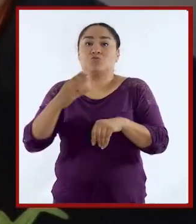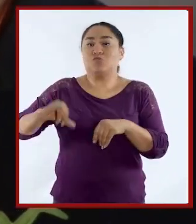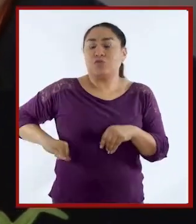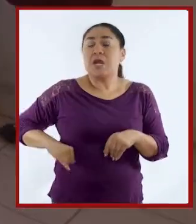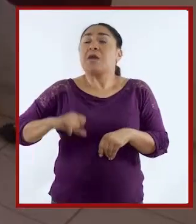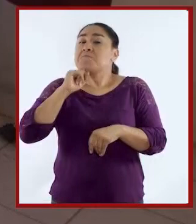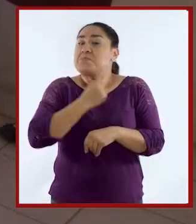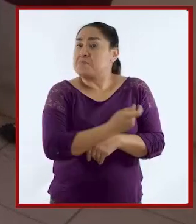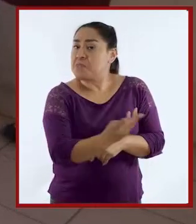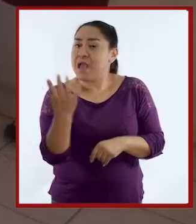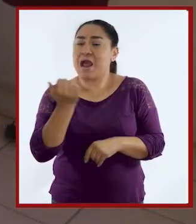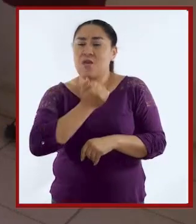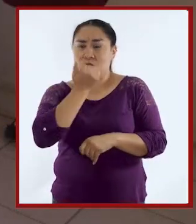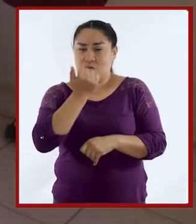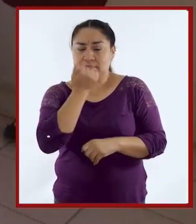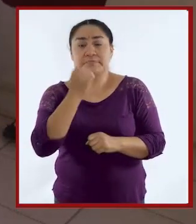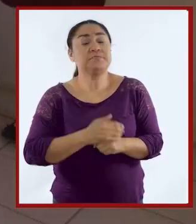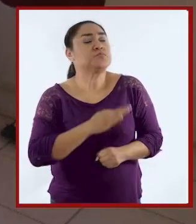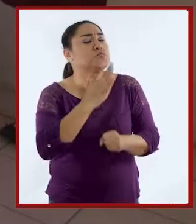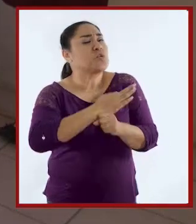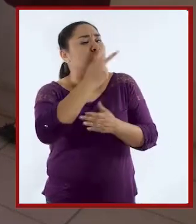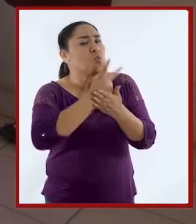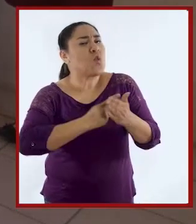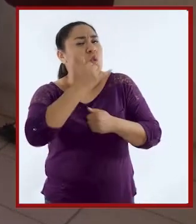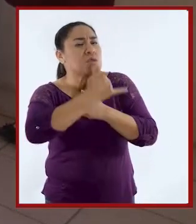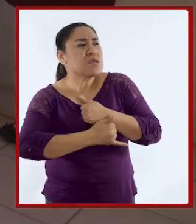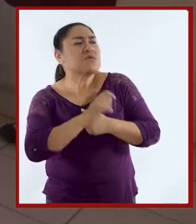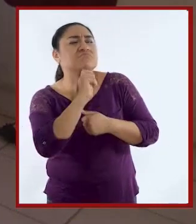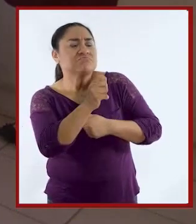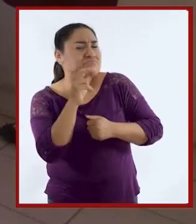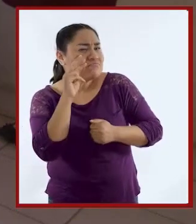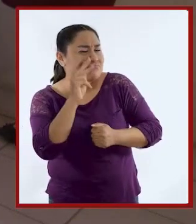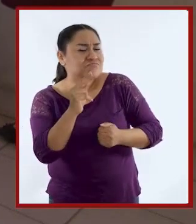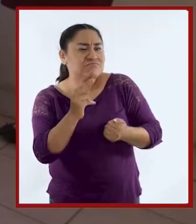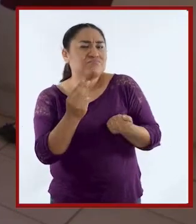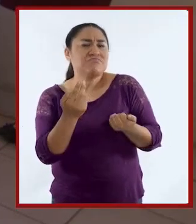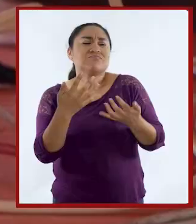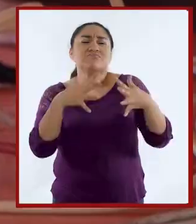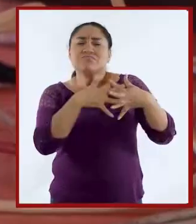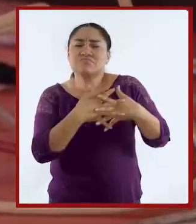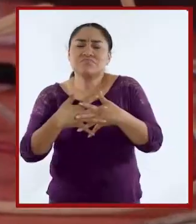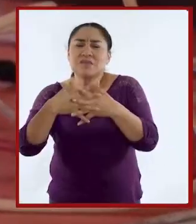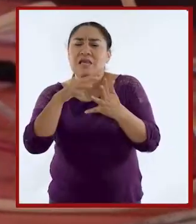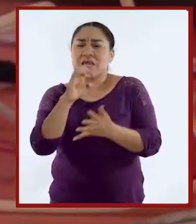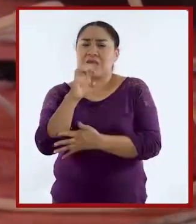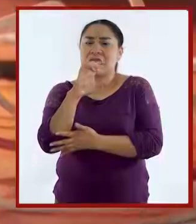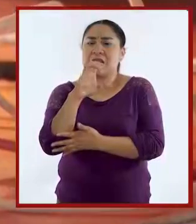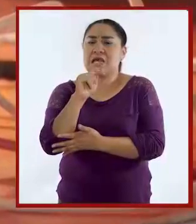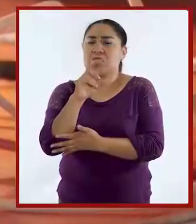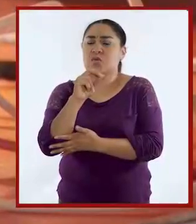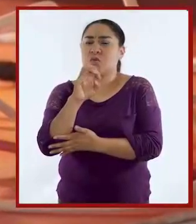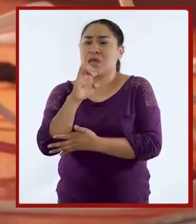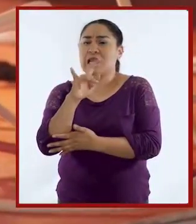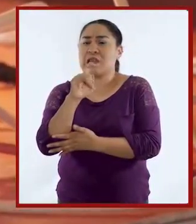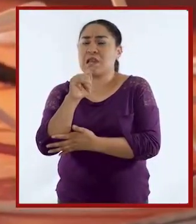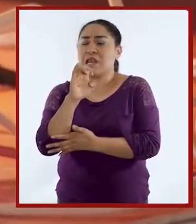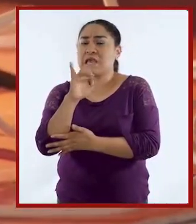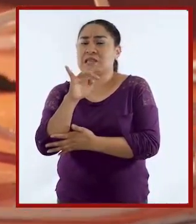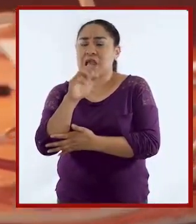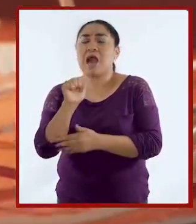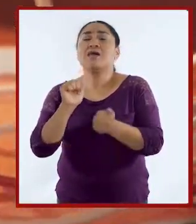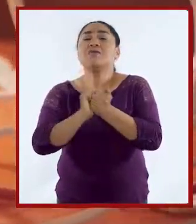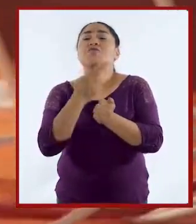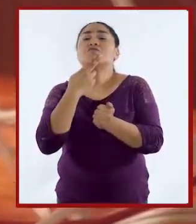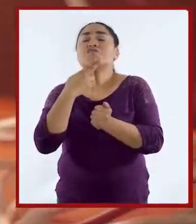mis alumnos. Nuestro proyecto trata sobre la disuasión electrolítica, es decir, la capacidad que tienen las disoluciones